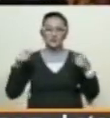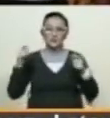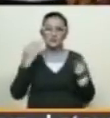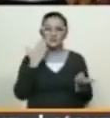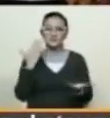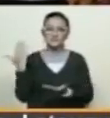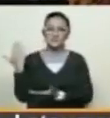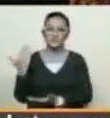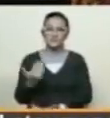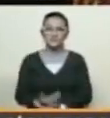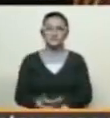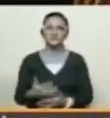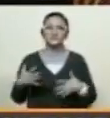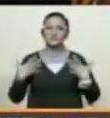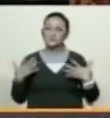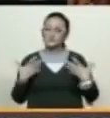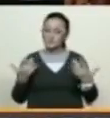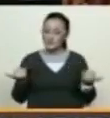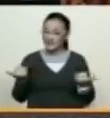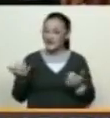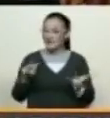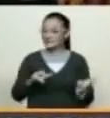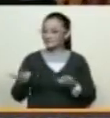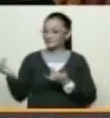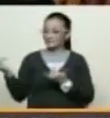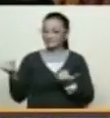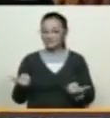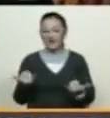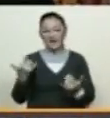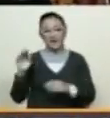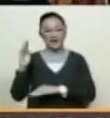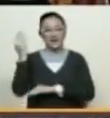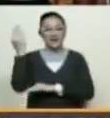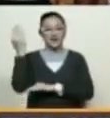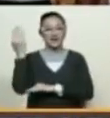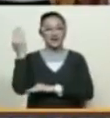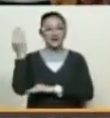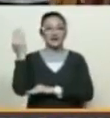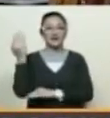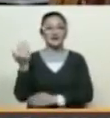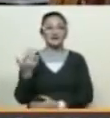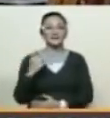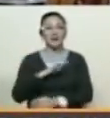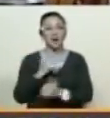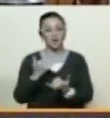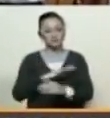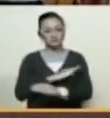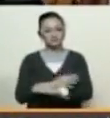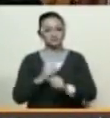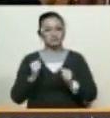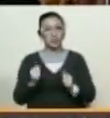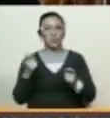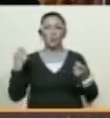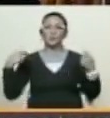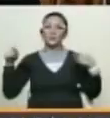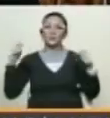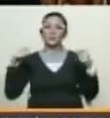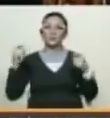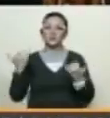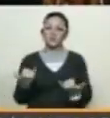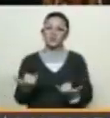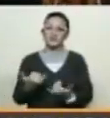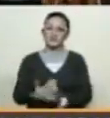que estamos alegres de tenerla estos días en el Estado Lara, porque vamos a fortalecer el turismo en nuestro